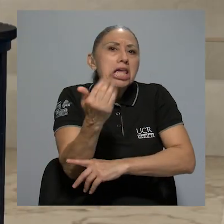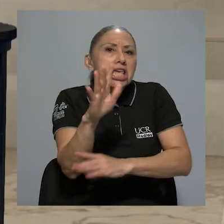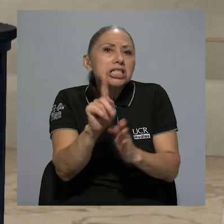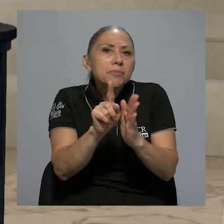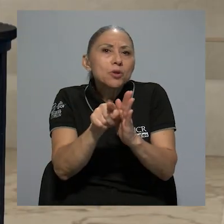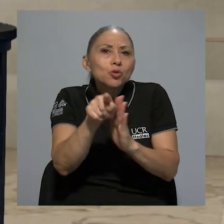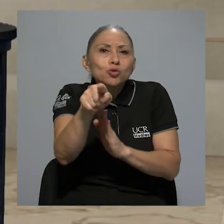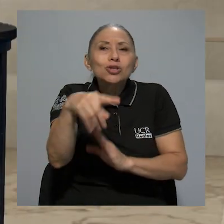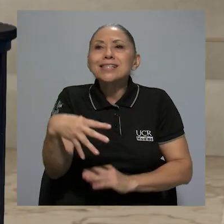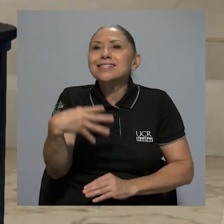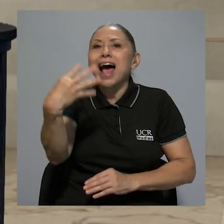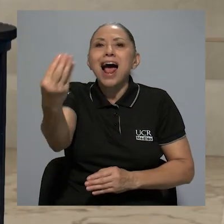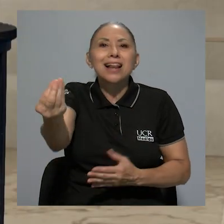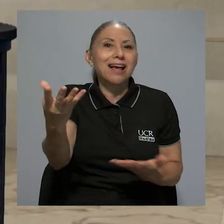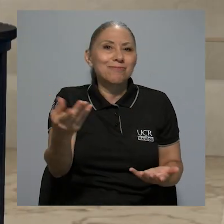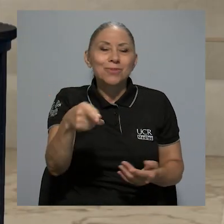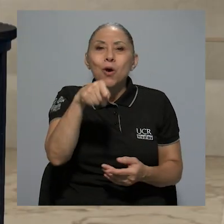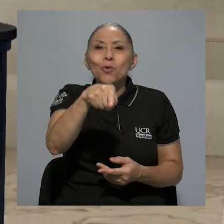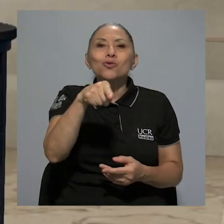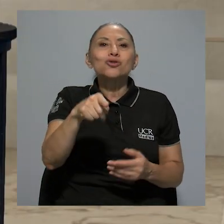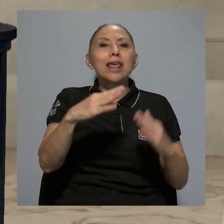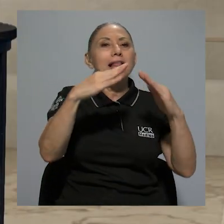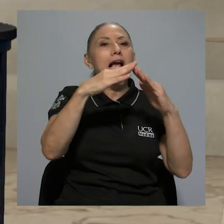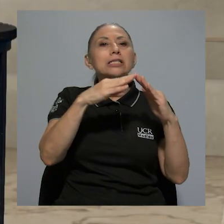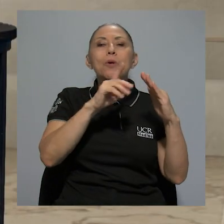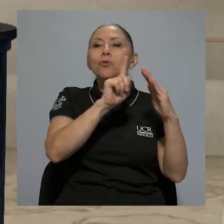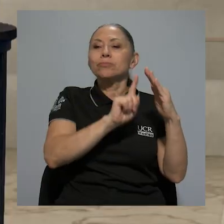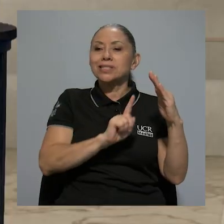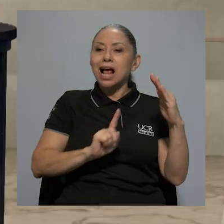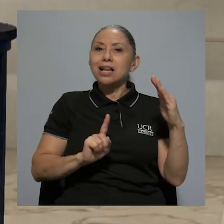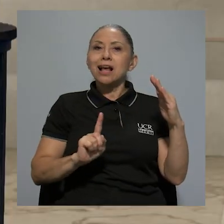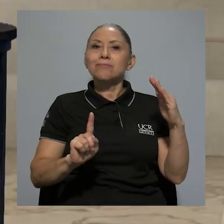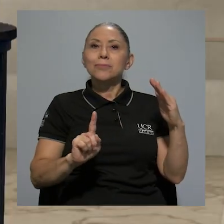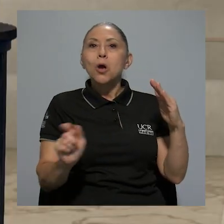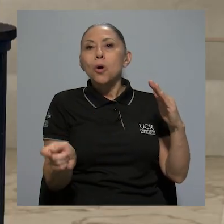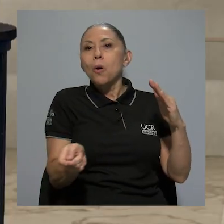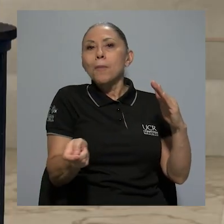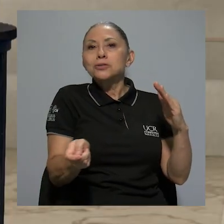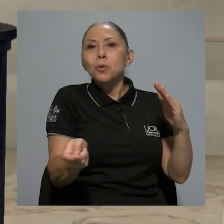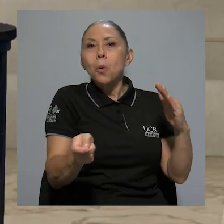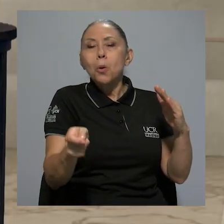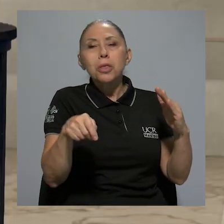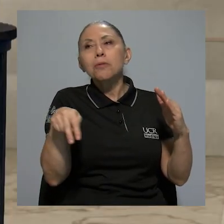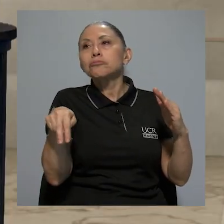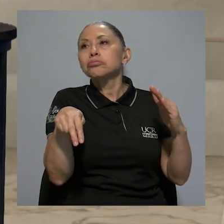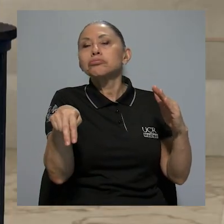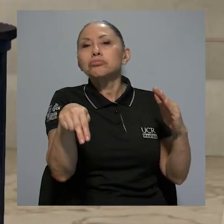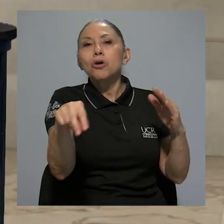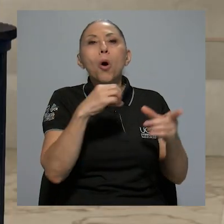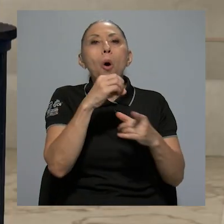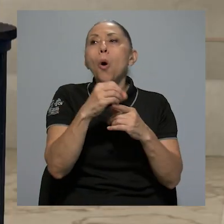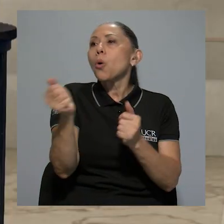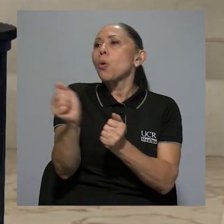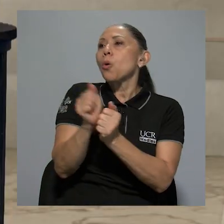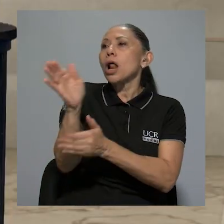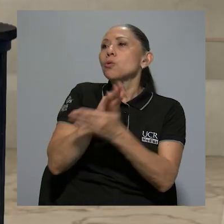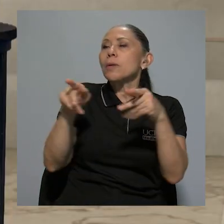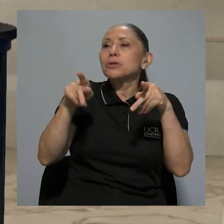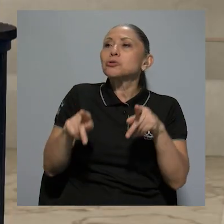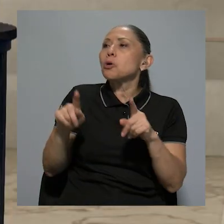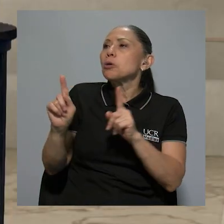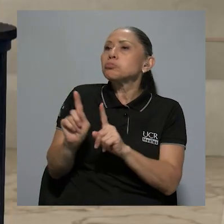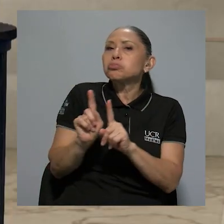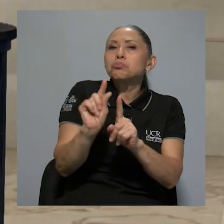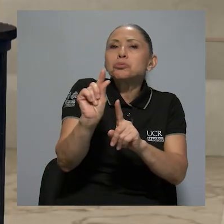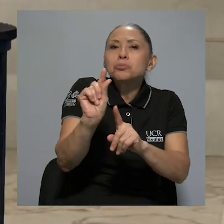usted salga a caminar con su mascota, que usted salga a caminar con un familiar, que salga solo a ver un poco del exterior